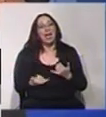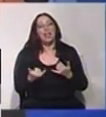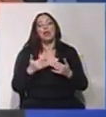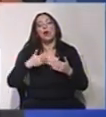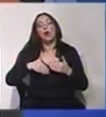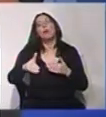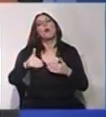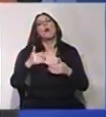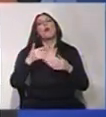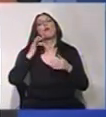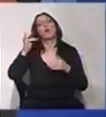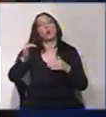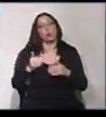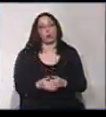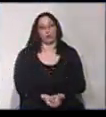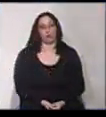ese sentido en Uruguay.